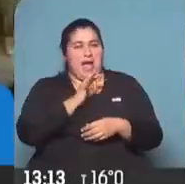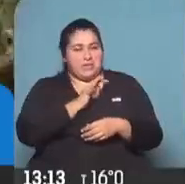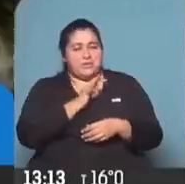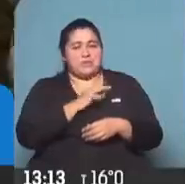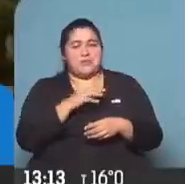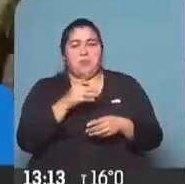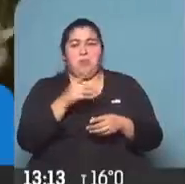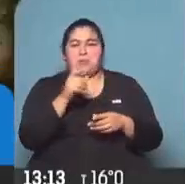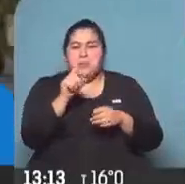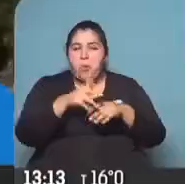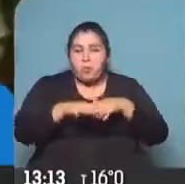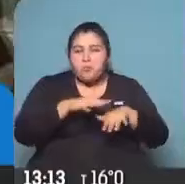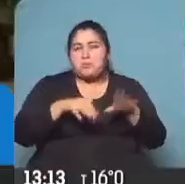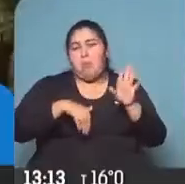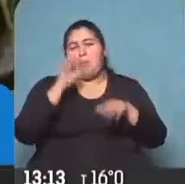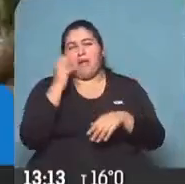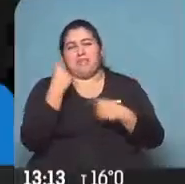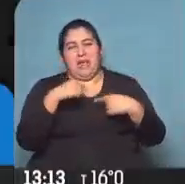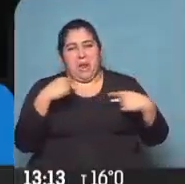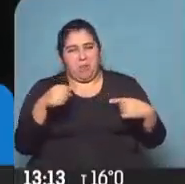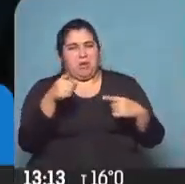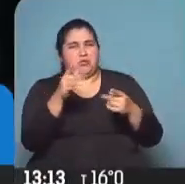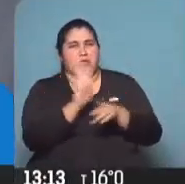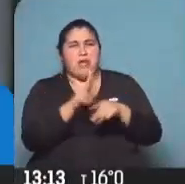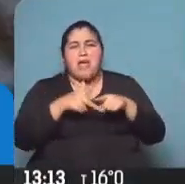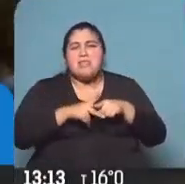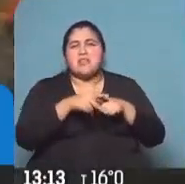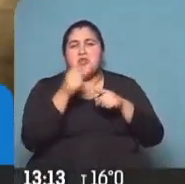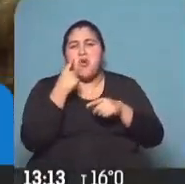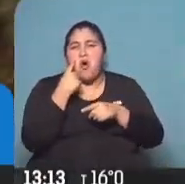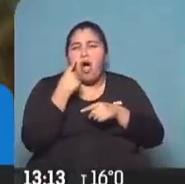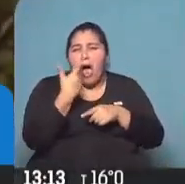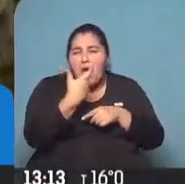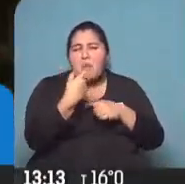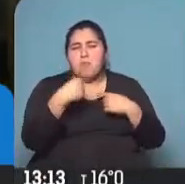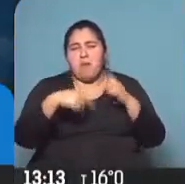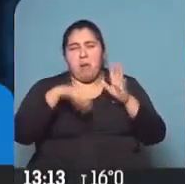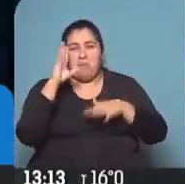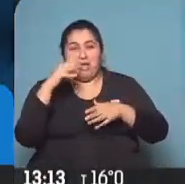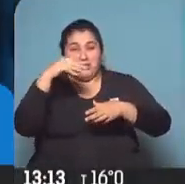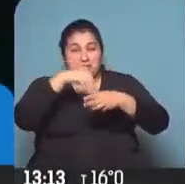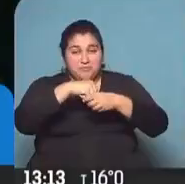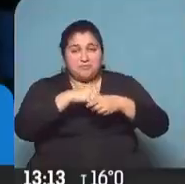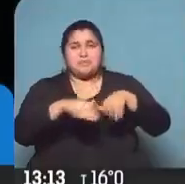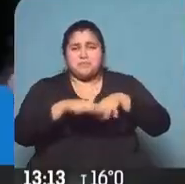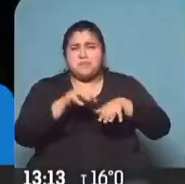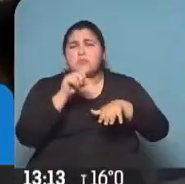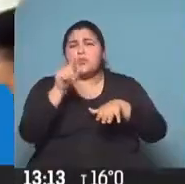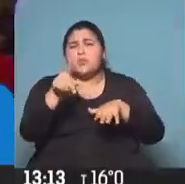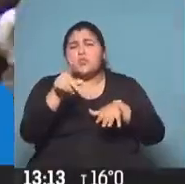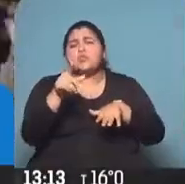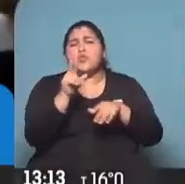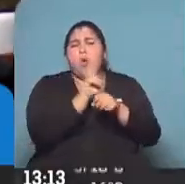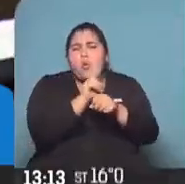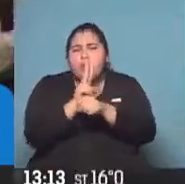tanto como principal elemento de refuerzo técnico del arma como protagonista del ejército y en las actividades de